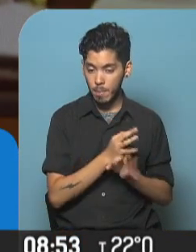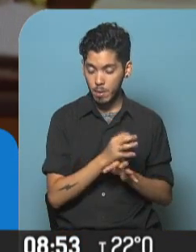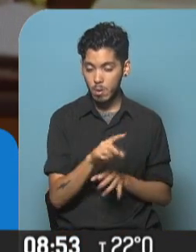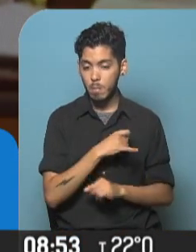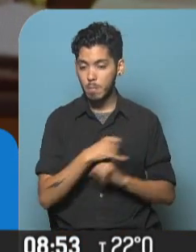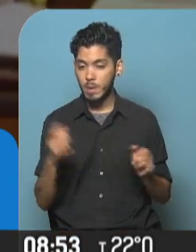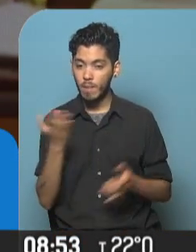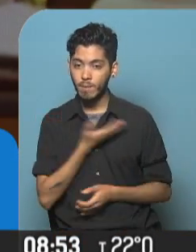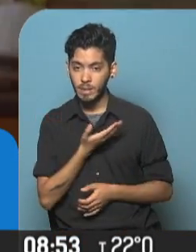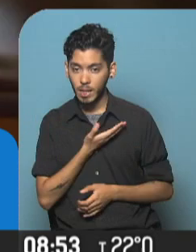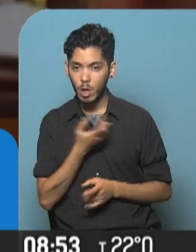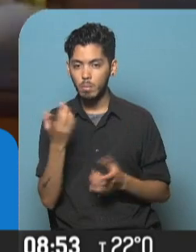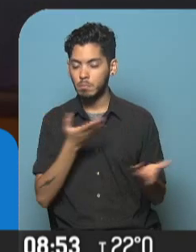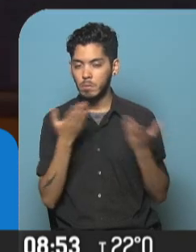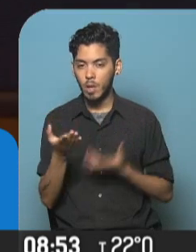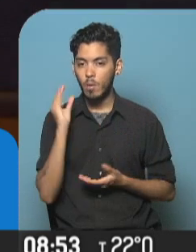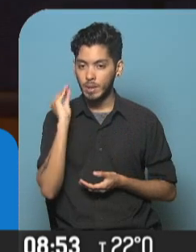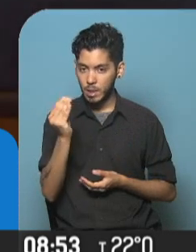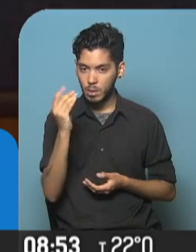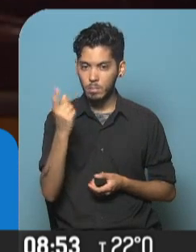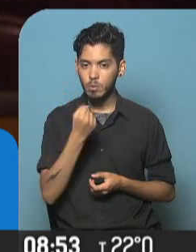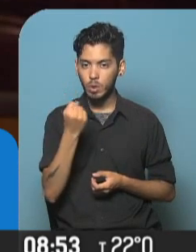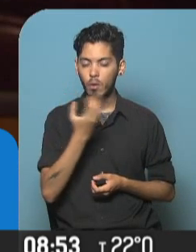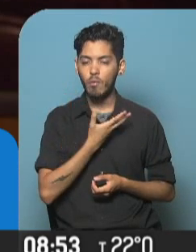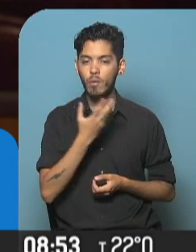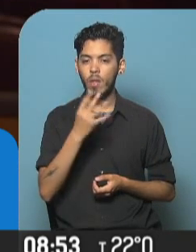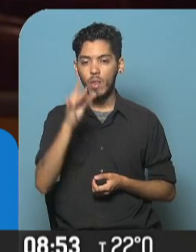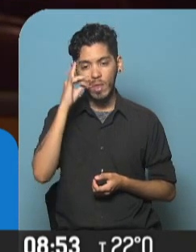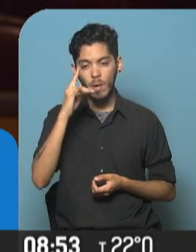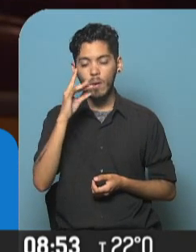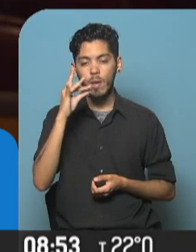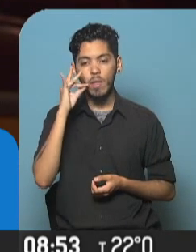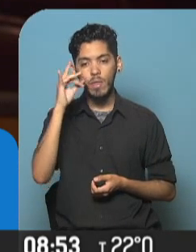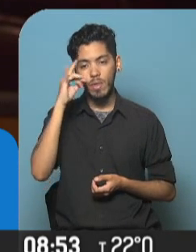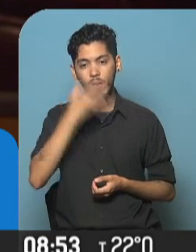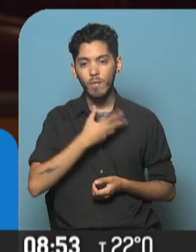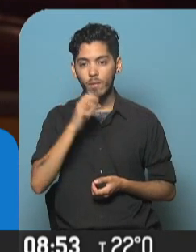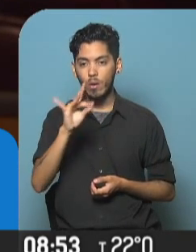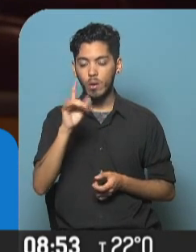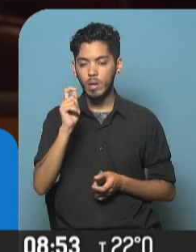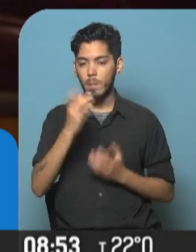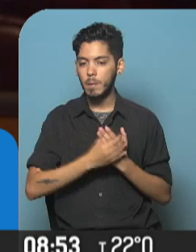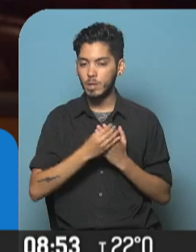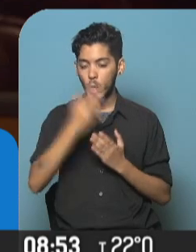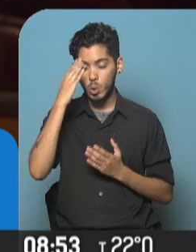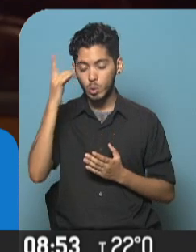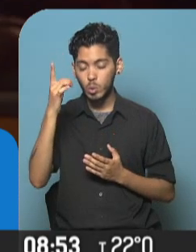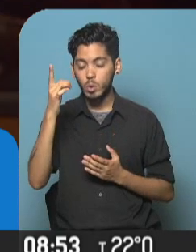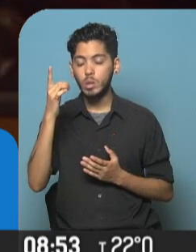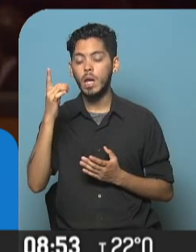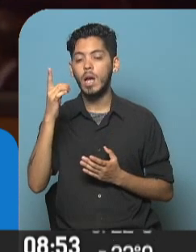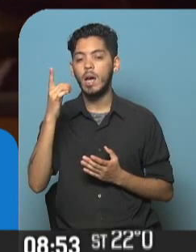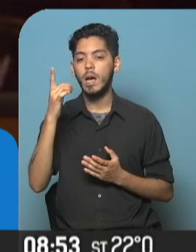un invitado brasileño muy importante que francisco de fort que fue ministro de cultura de fernando henrique cardoso está ya en buenos aires